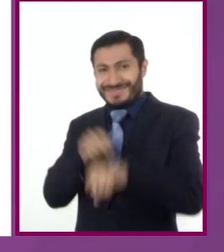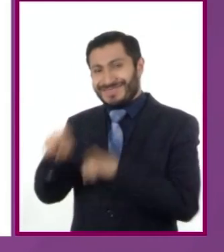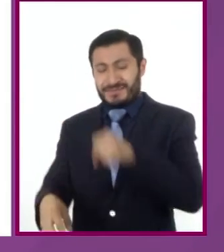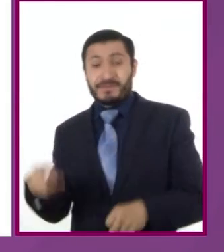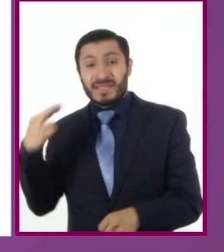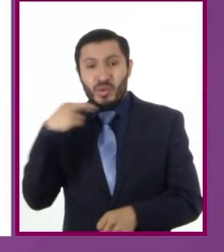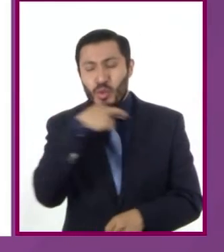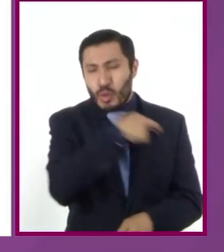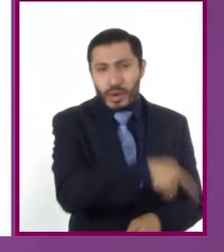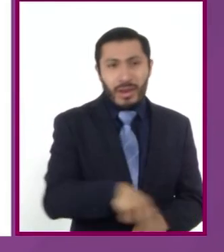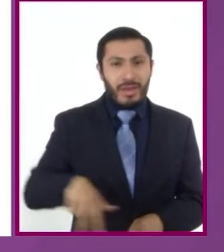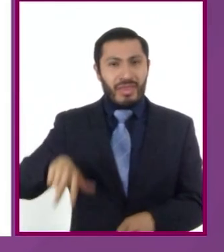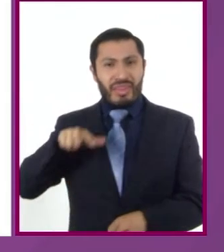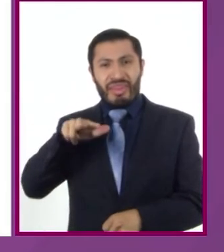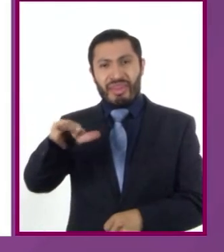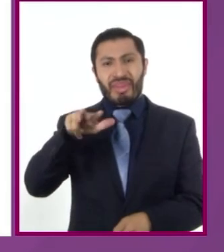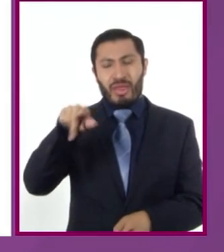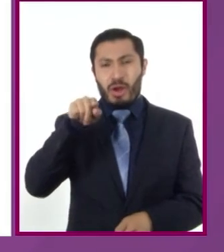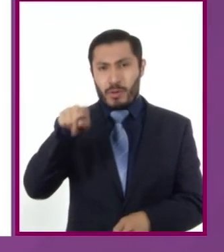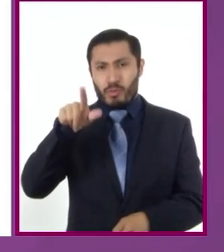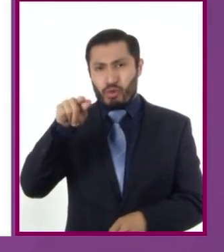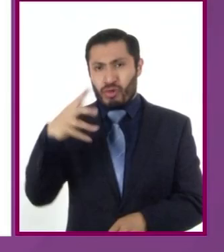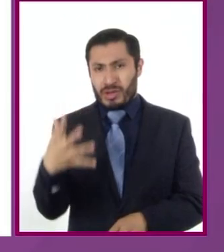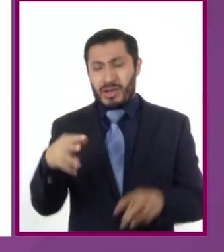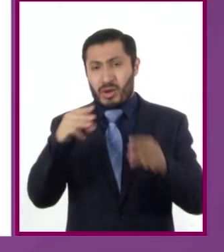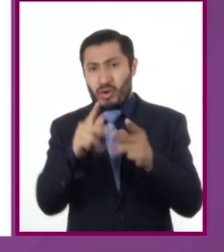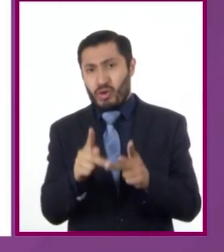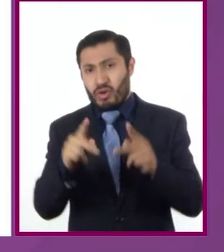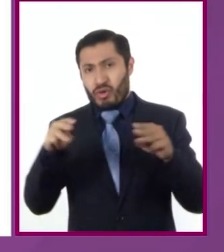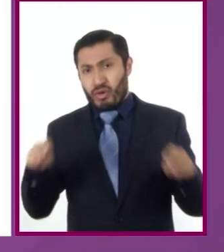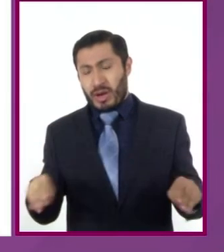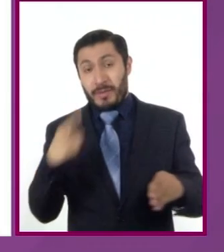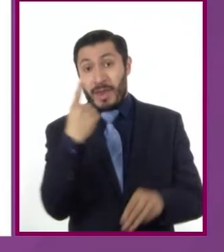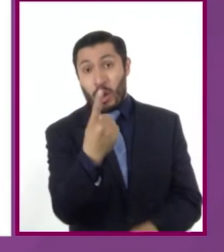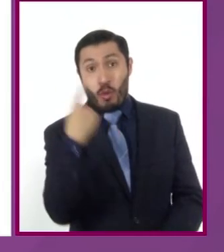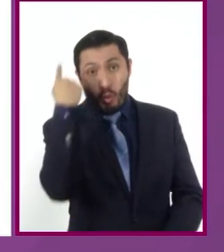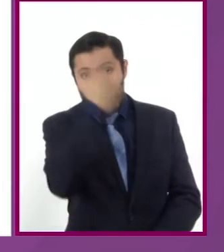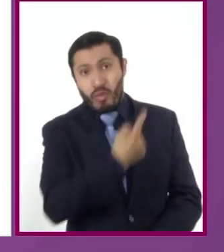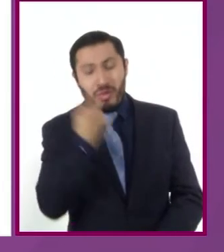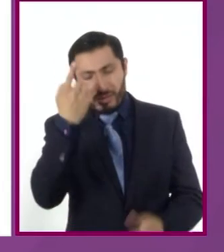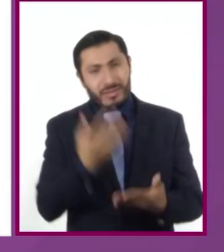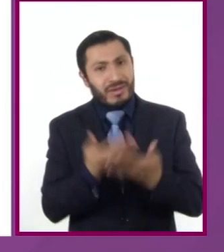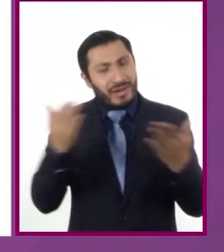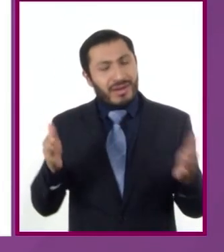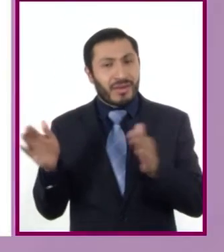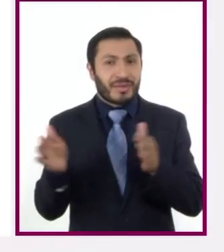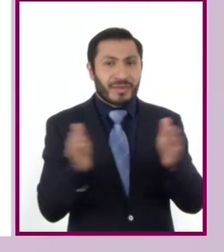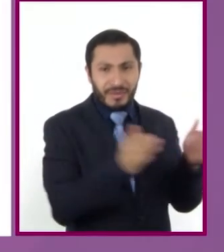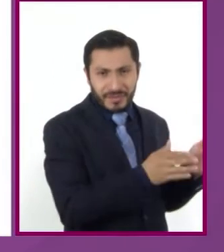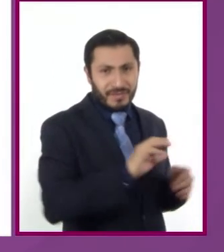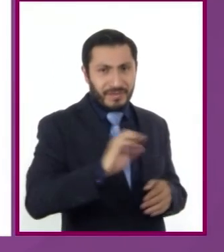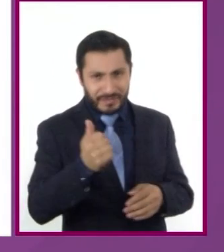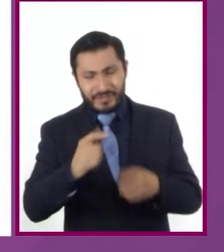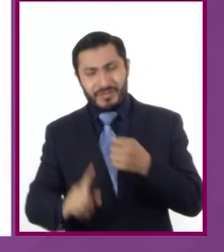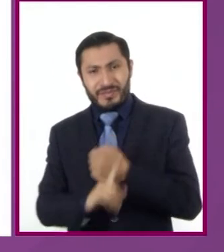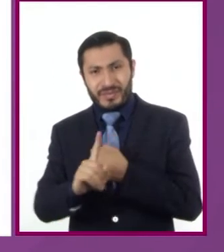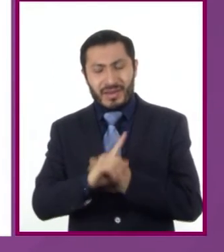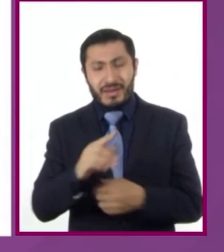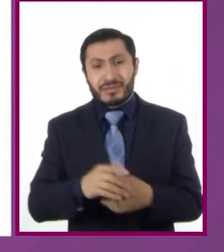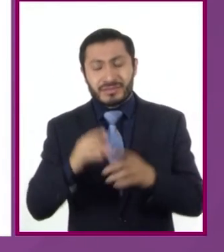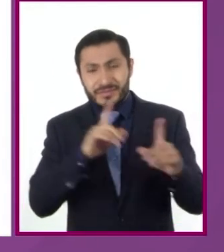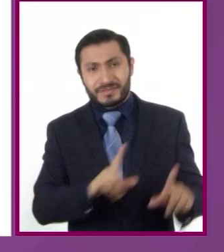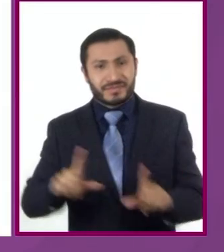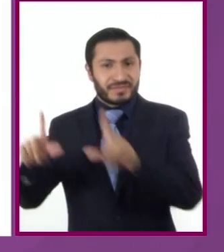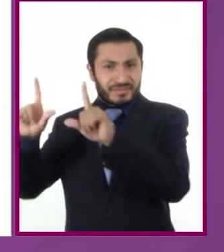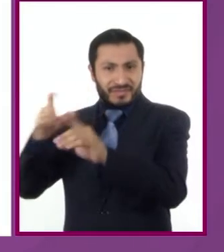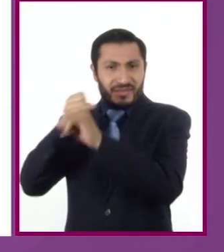de 18.75 kilómetros por hora. Ahora resolvamos otro problema. En la siguiente